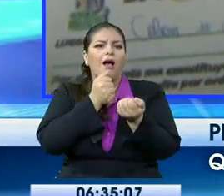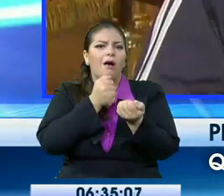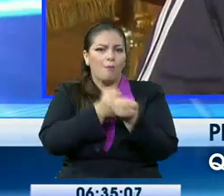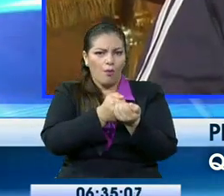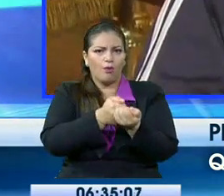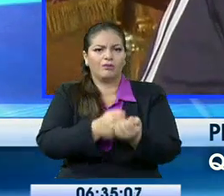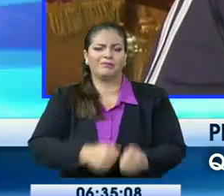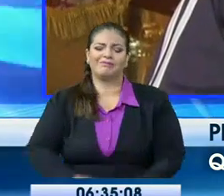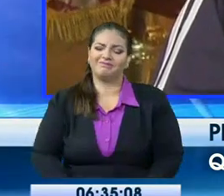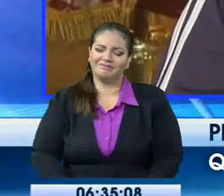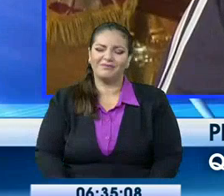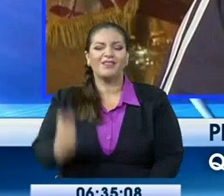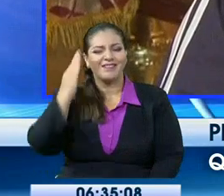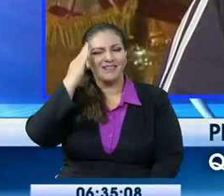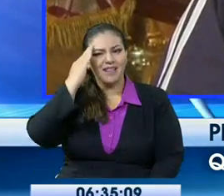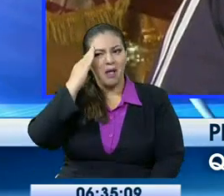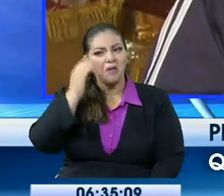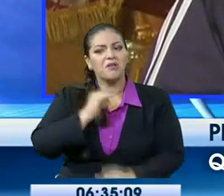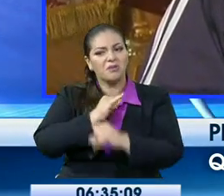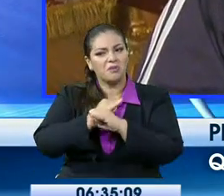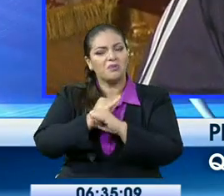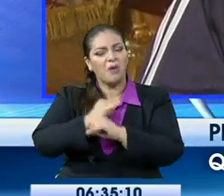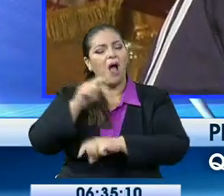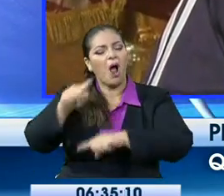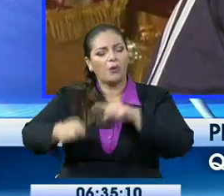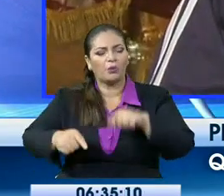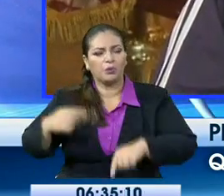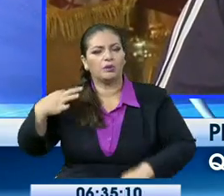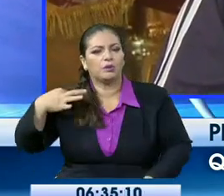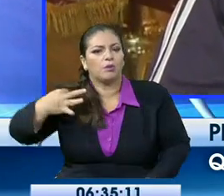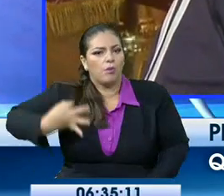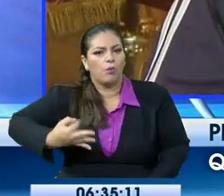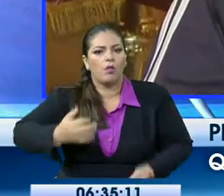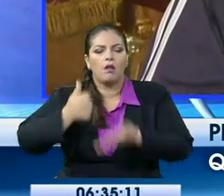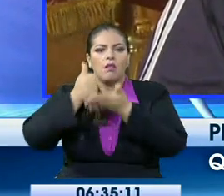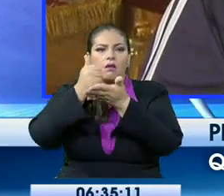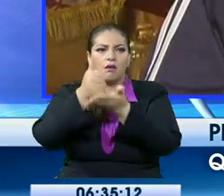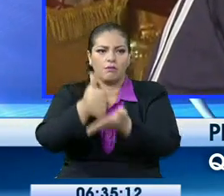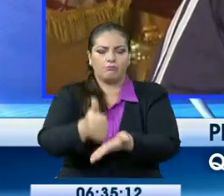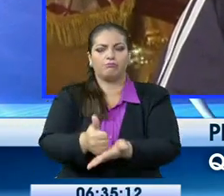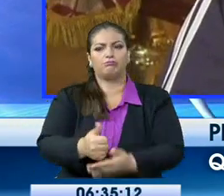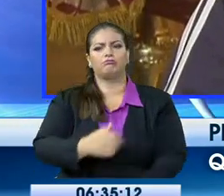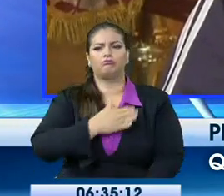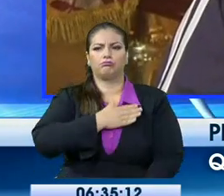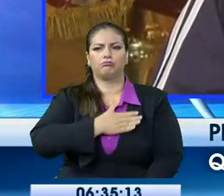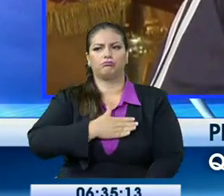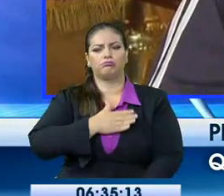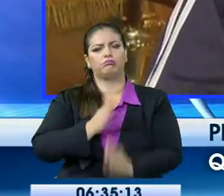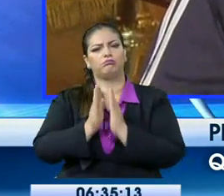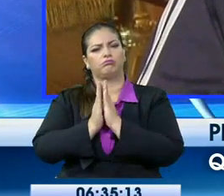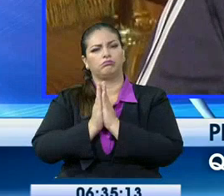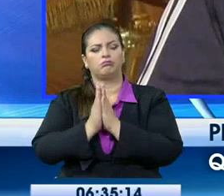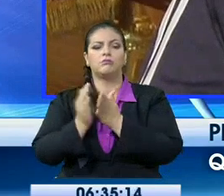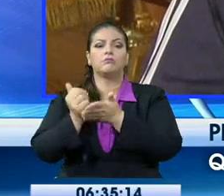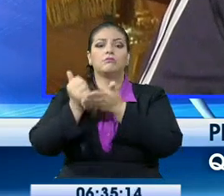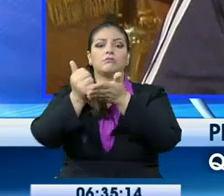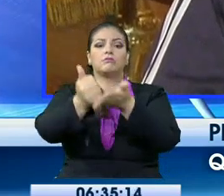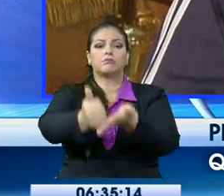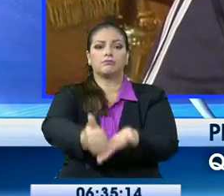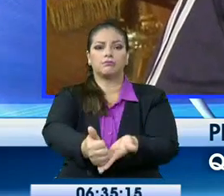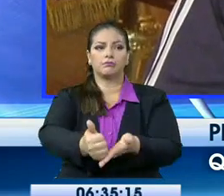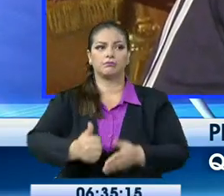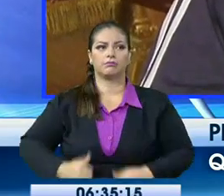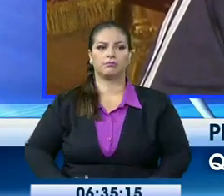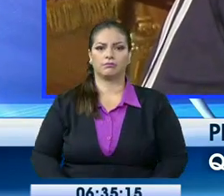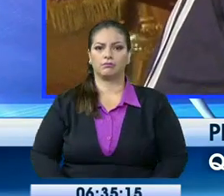más pronto posible de estar en estado de descomposición, cuánto tiempo más puede estar así. Claro que sí, y aparte de poder encontrar de